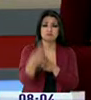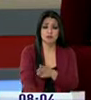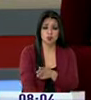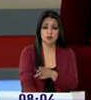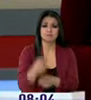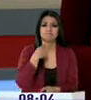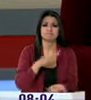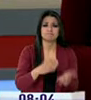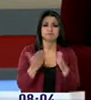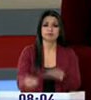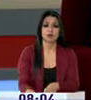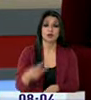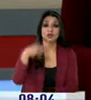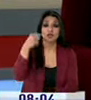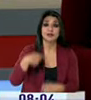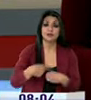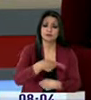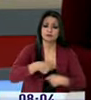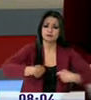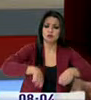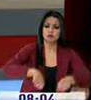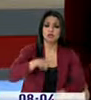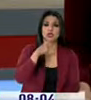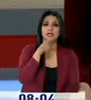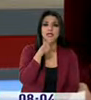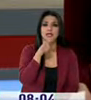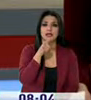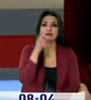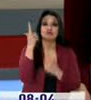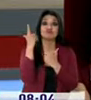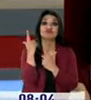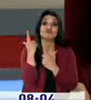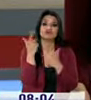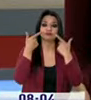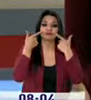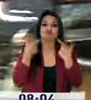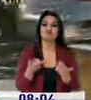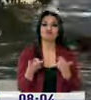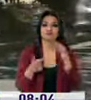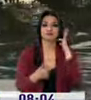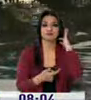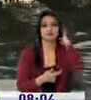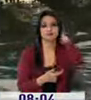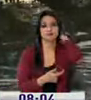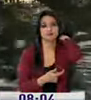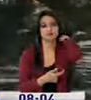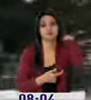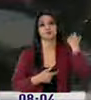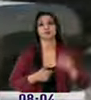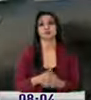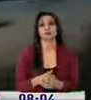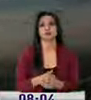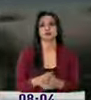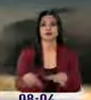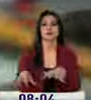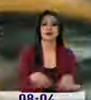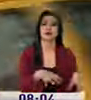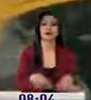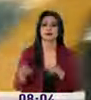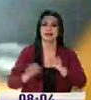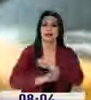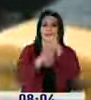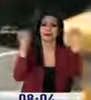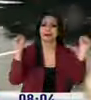accidente registrado al norte de Quito está implicado un integrante de la escolta militar. Sucedió cuando el movimiento de la mañana